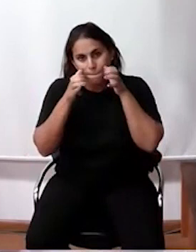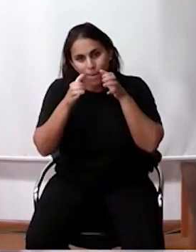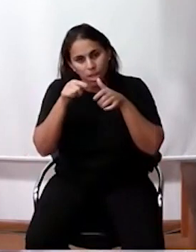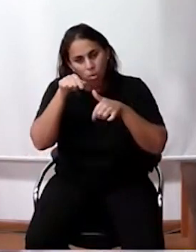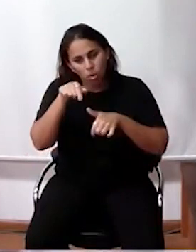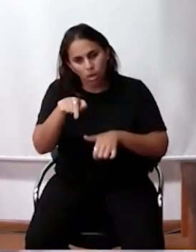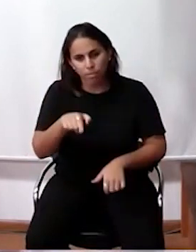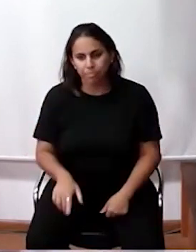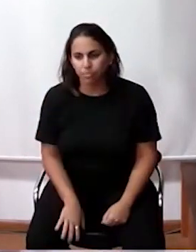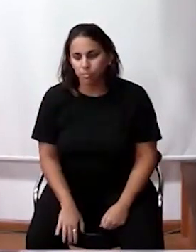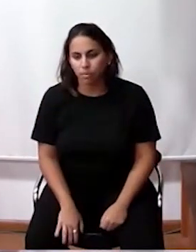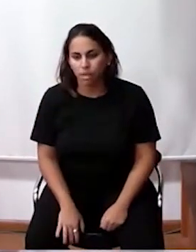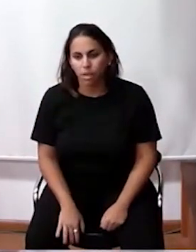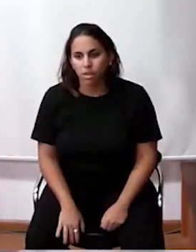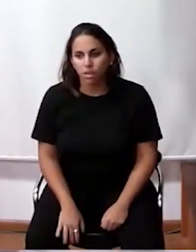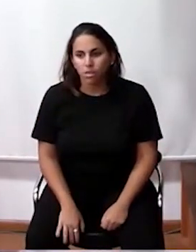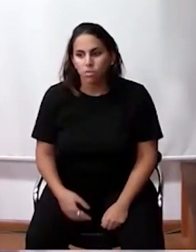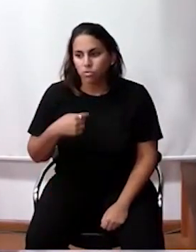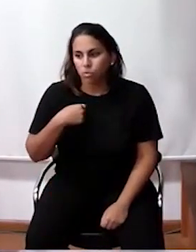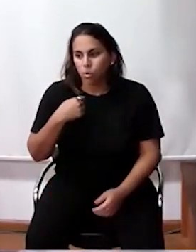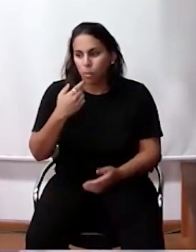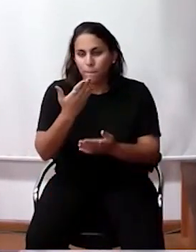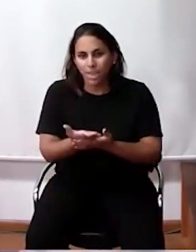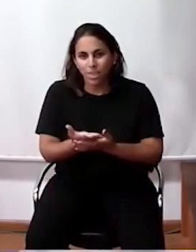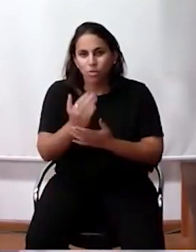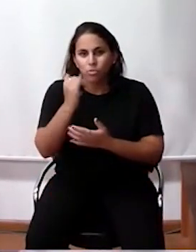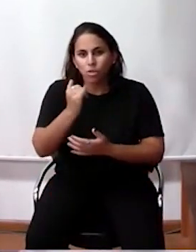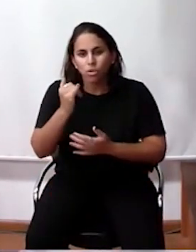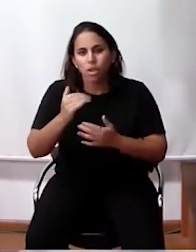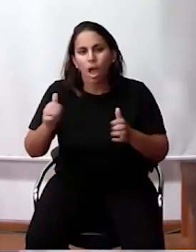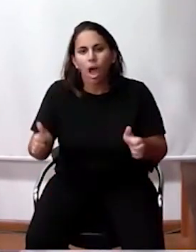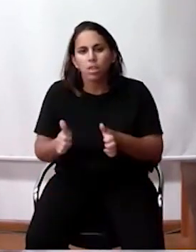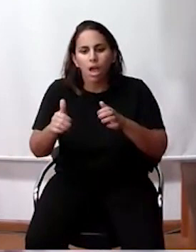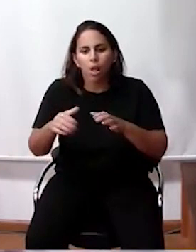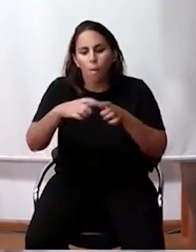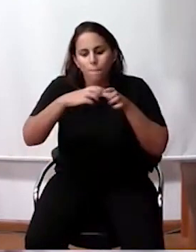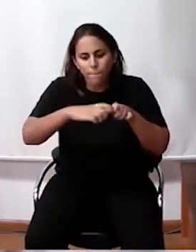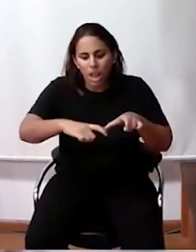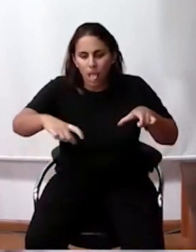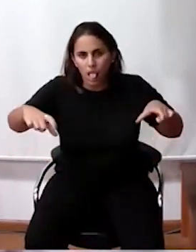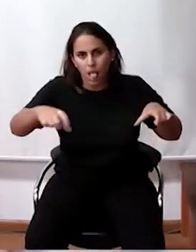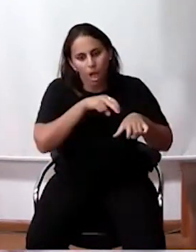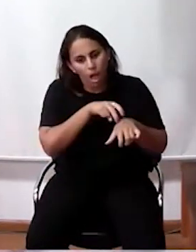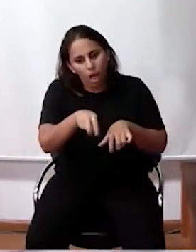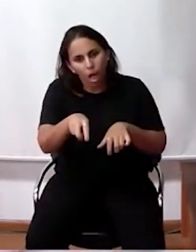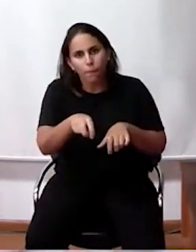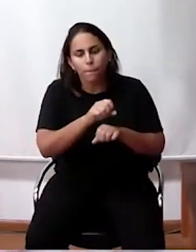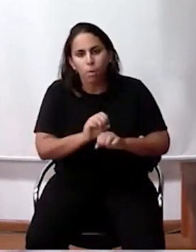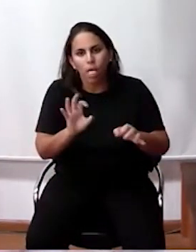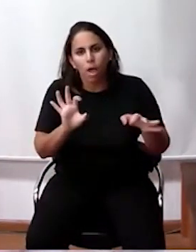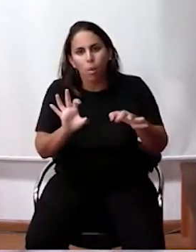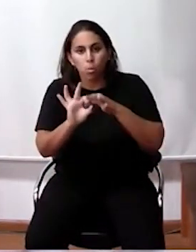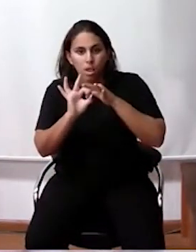implica es por este motivo que Solicito la construcción de una Senda piatonal que una la ruta